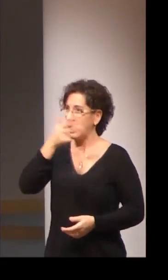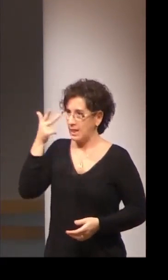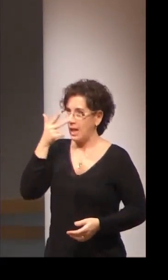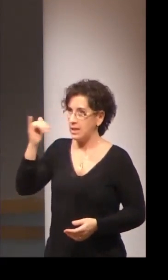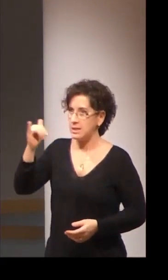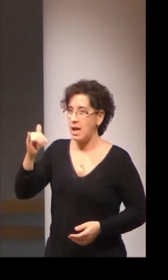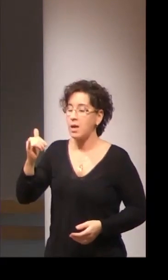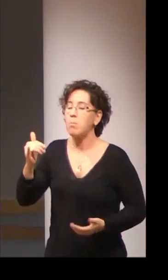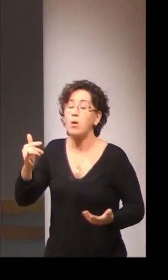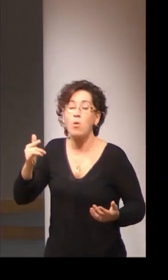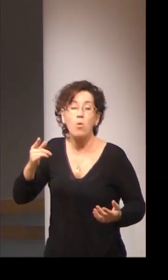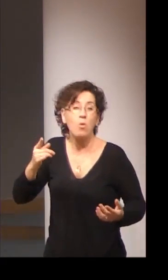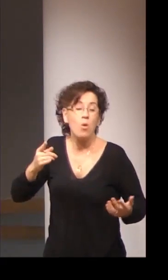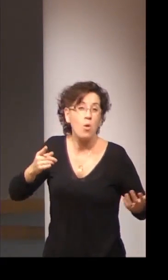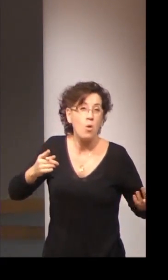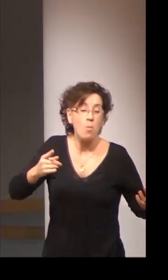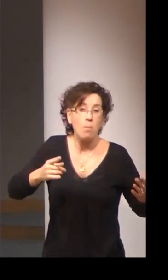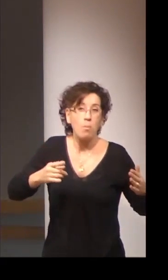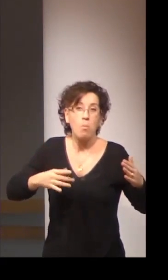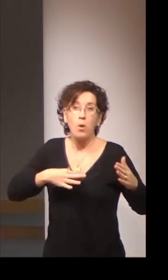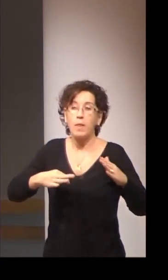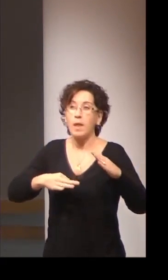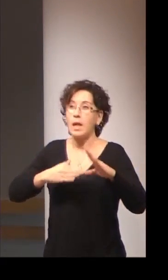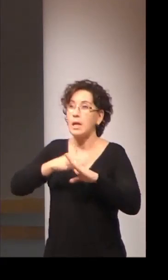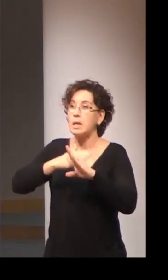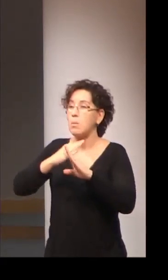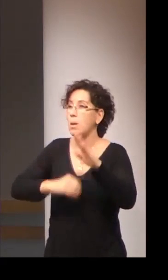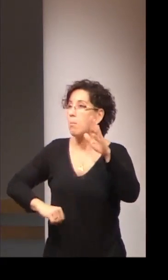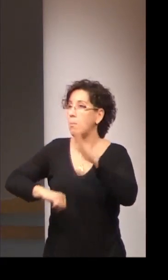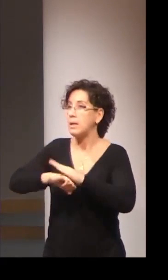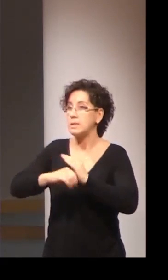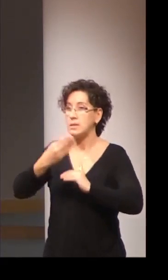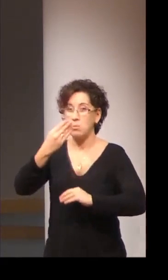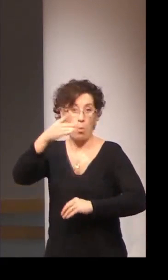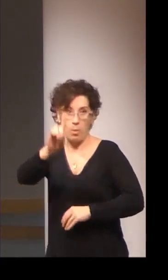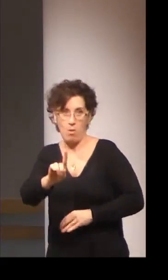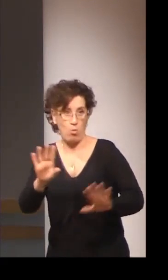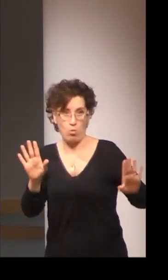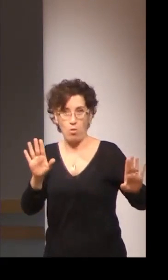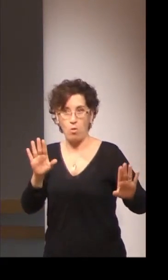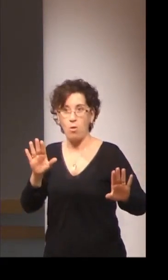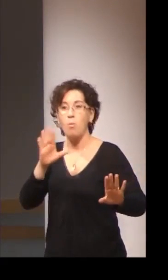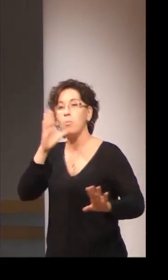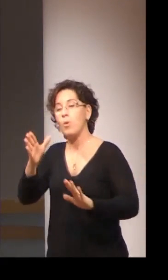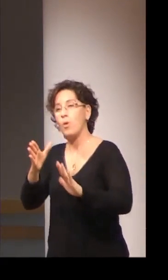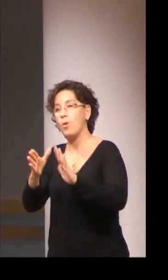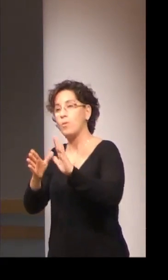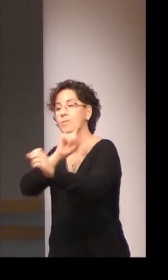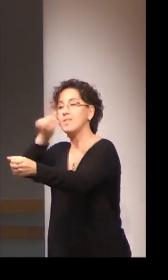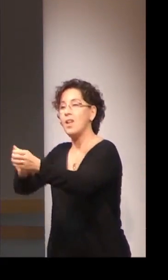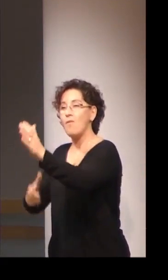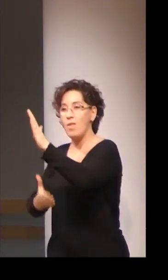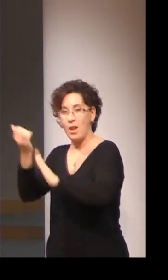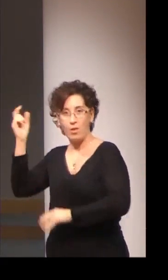excepcionalmente es un B1 en el marco bien a través de los cursos de la Federación de sordos o en el centro de lenguas